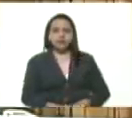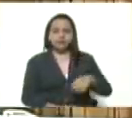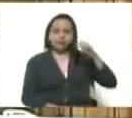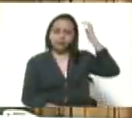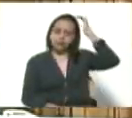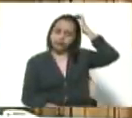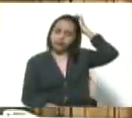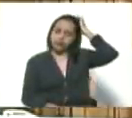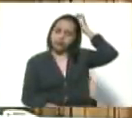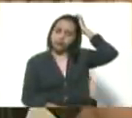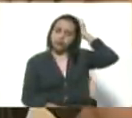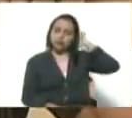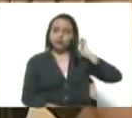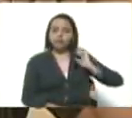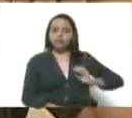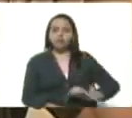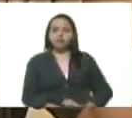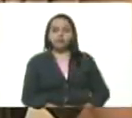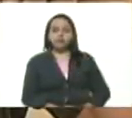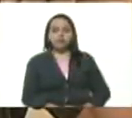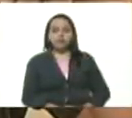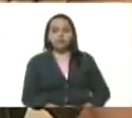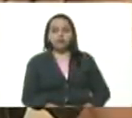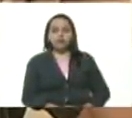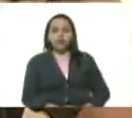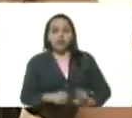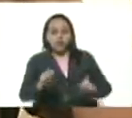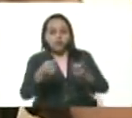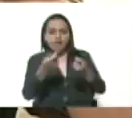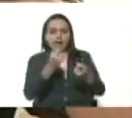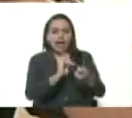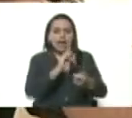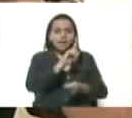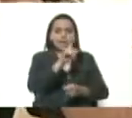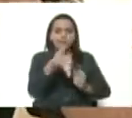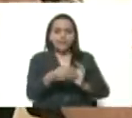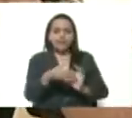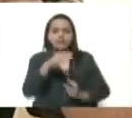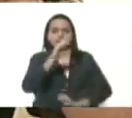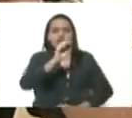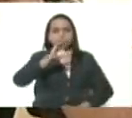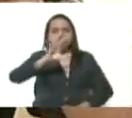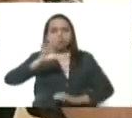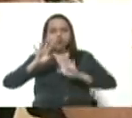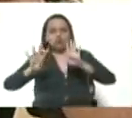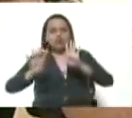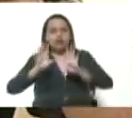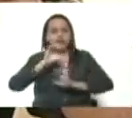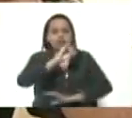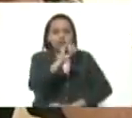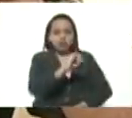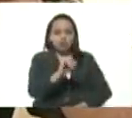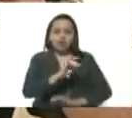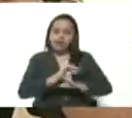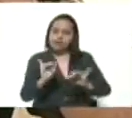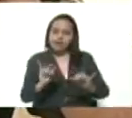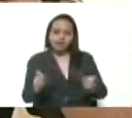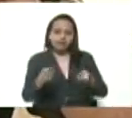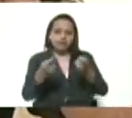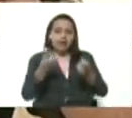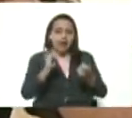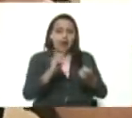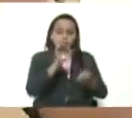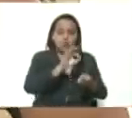casos confirmados. Correcto. Y en el caso de los recuperados, tenemos 1.059 recuperados ya en el estado Zulia, presidente. ¿Alto la